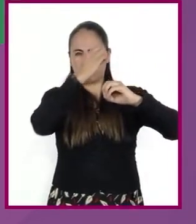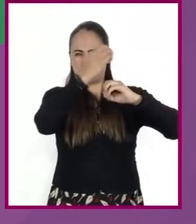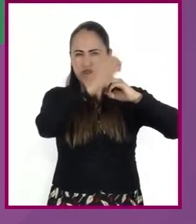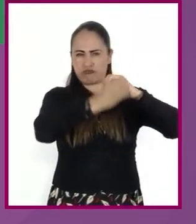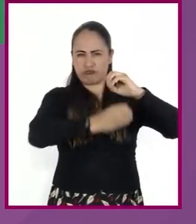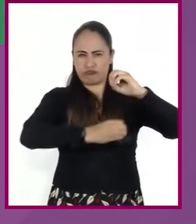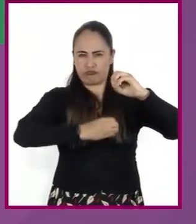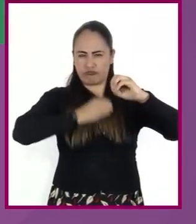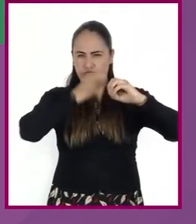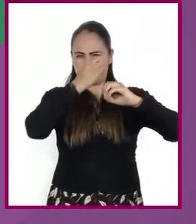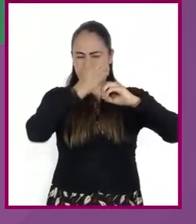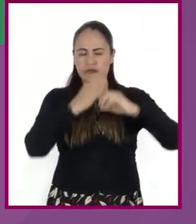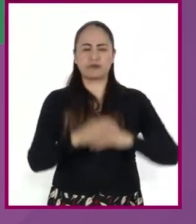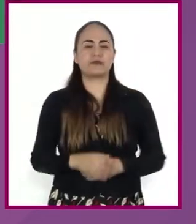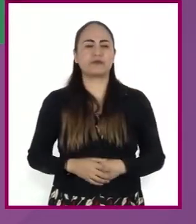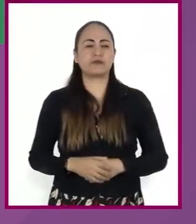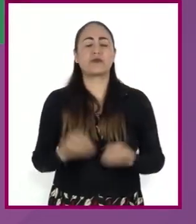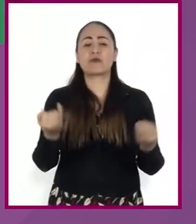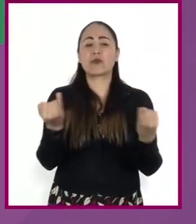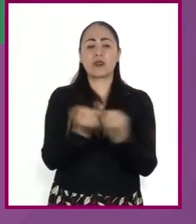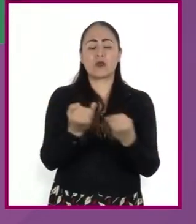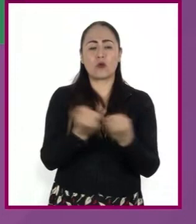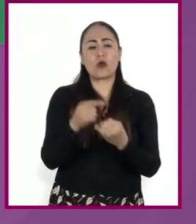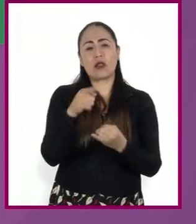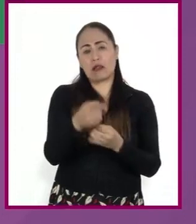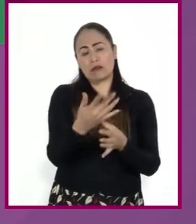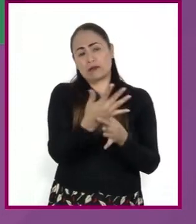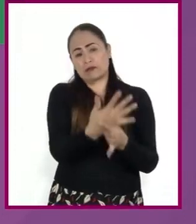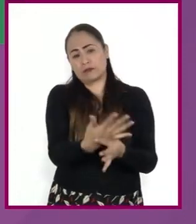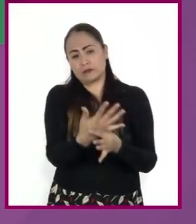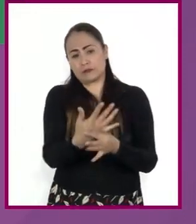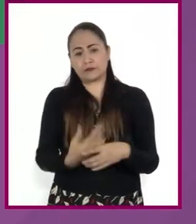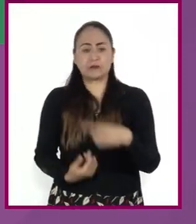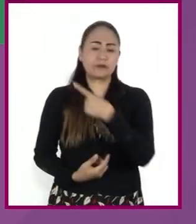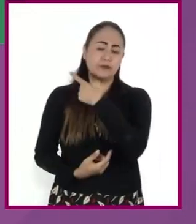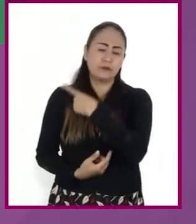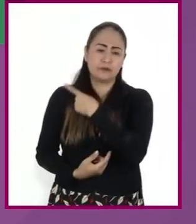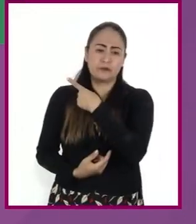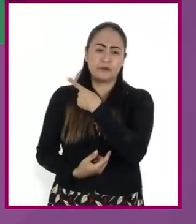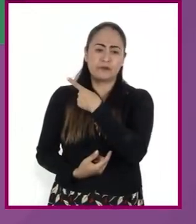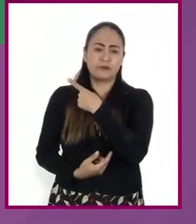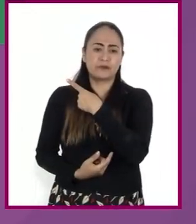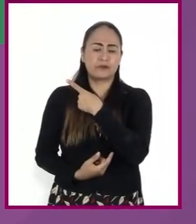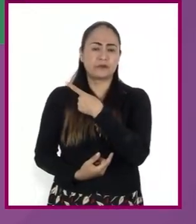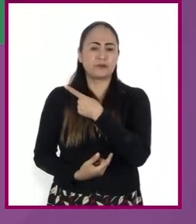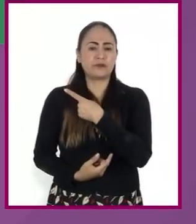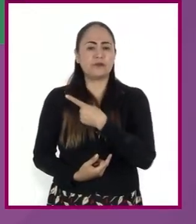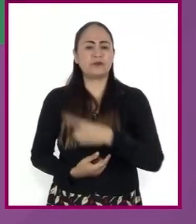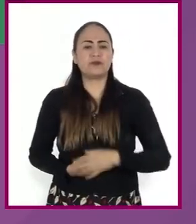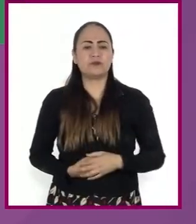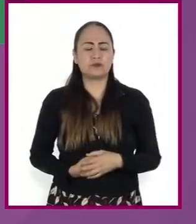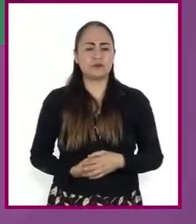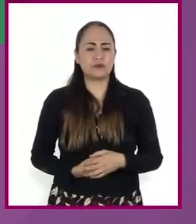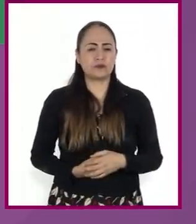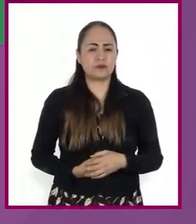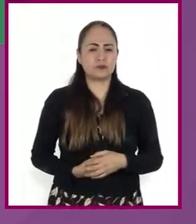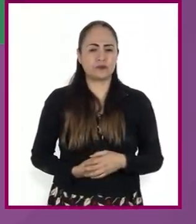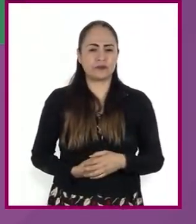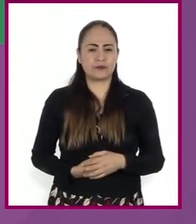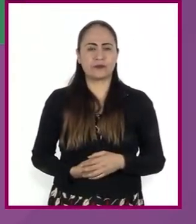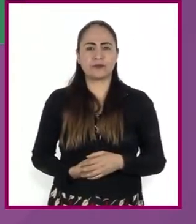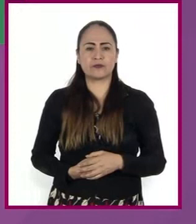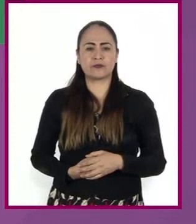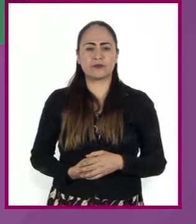elíptica. Por otro lado, propuso que la fuerza de atracción gravitacional afectaba también a todos los cuerpos situados en la superficie